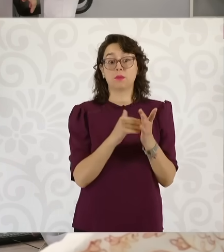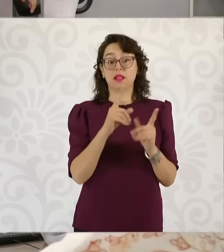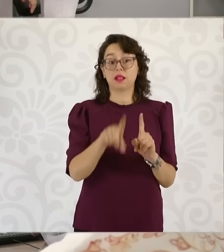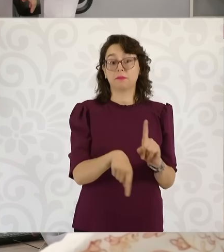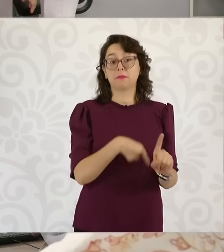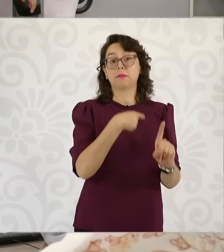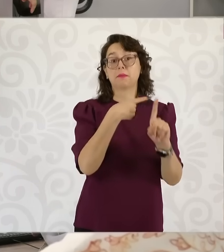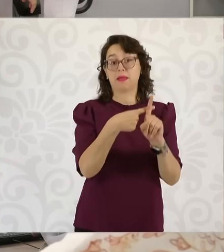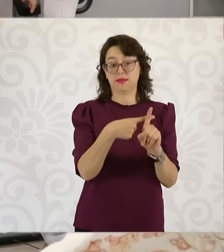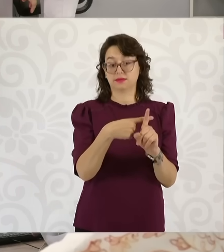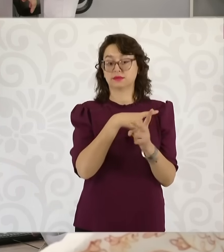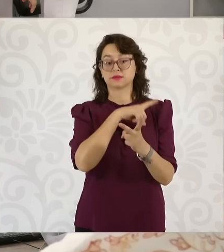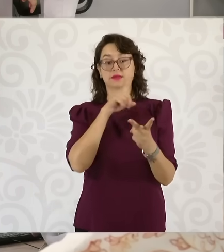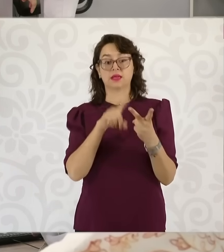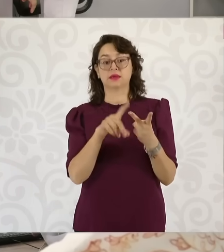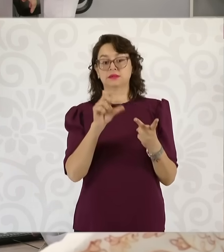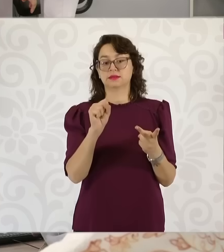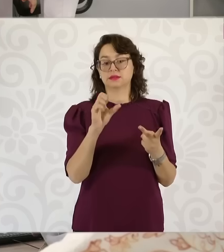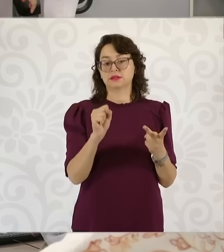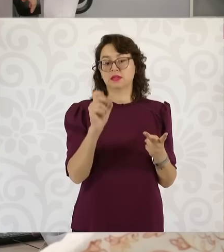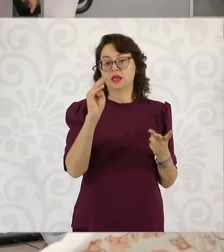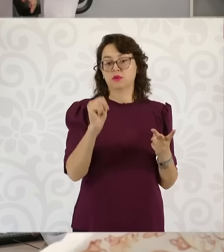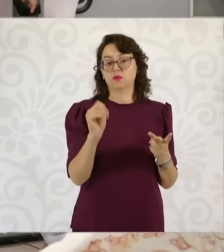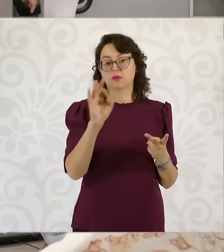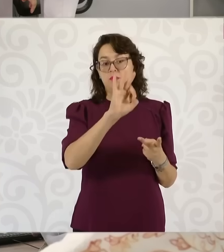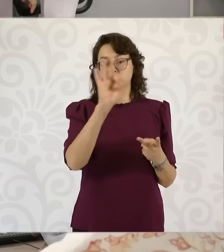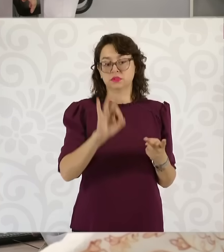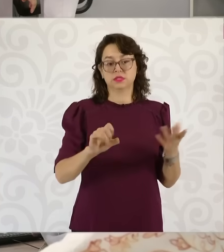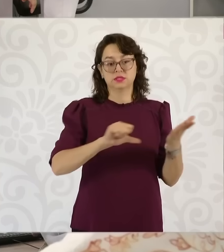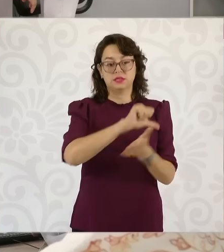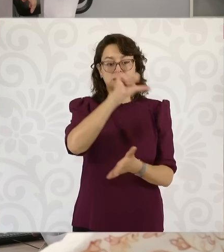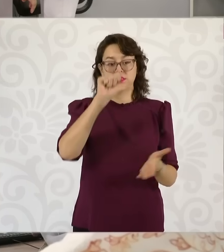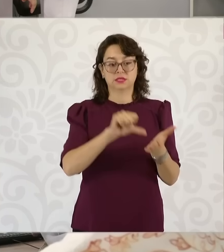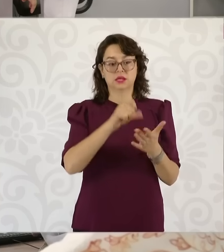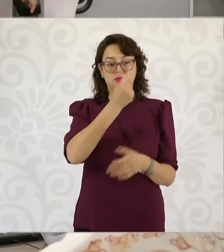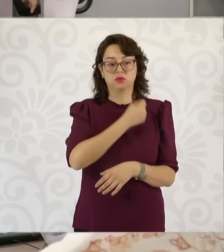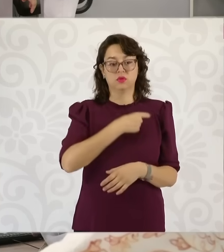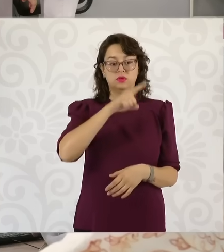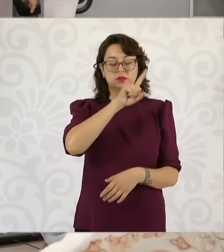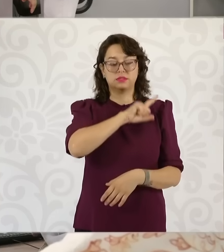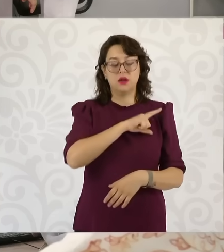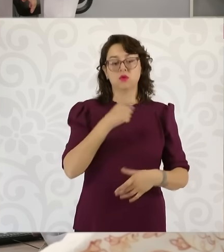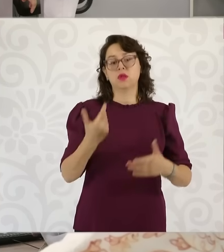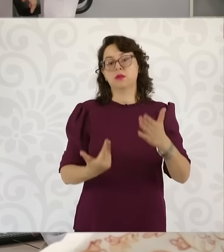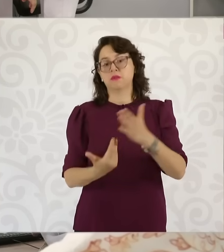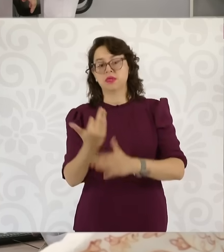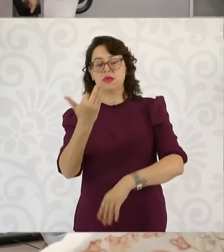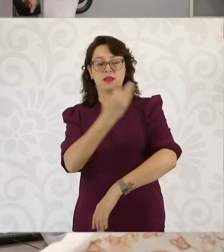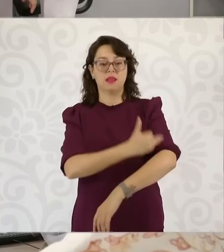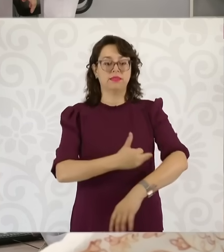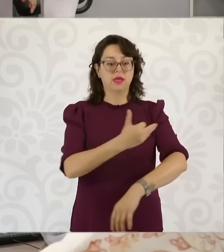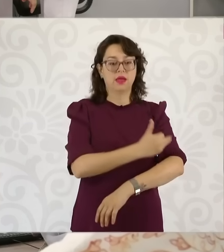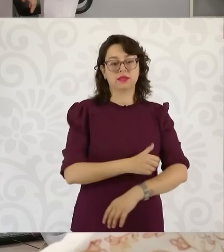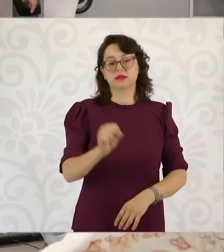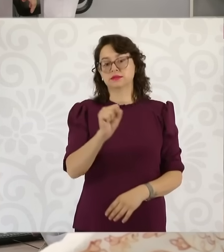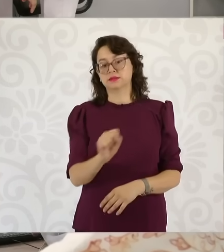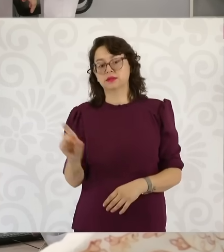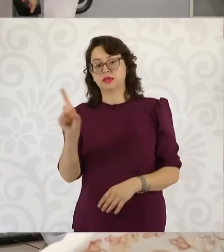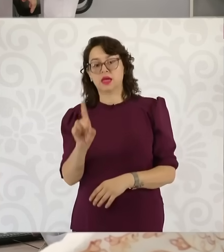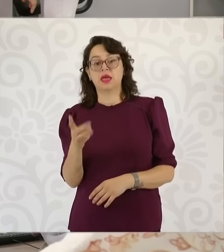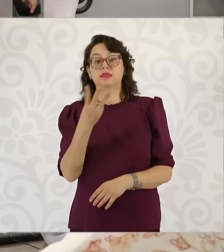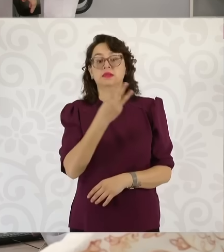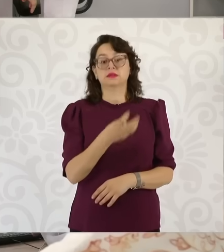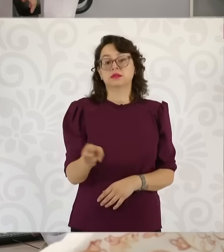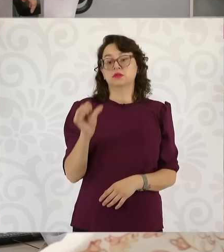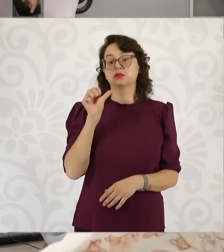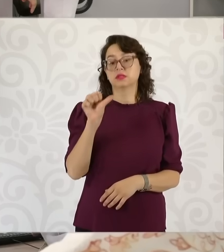anteriores, 69% en los centros de salud operando con horarios ampliados y 316 nuevas